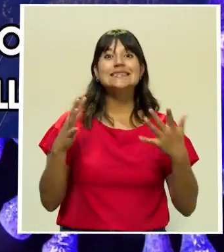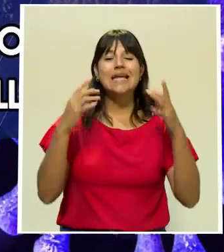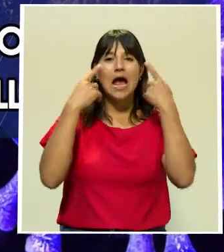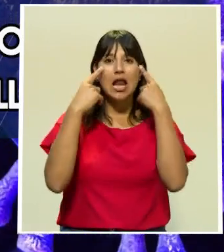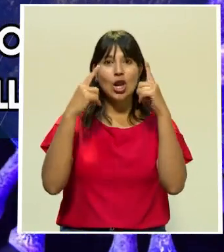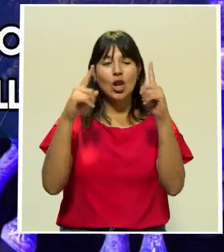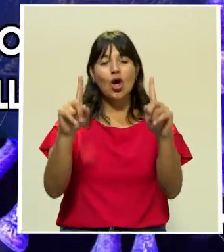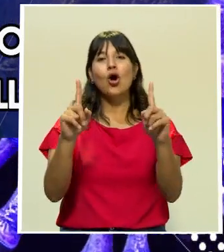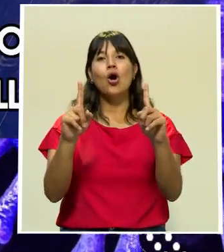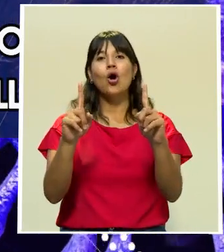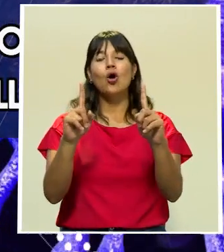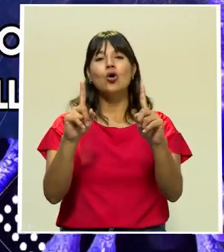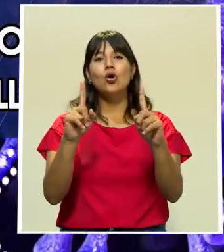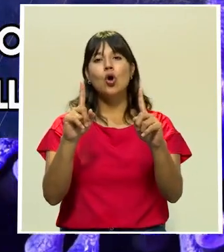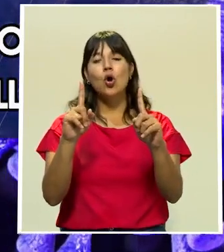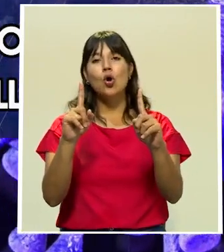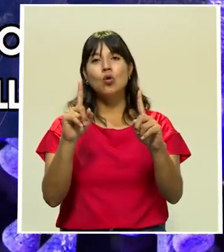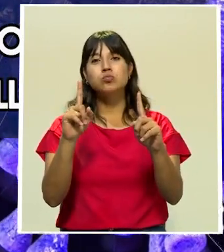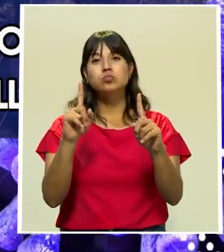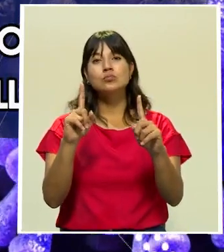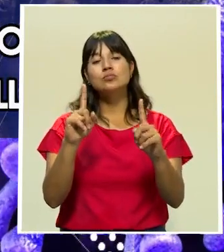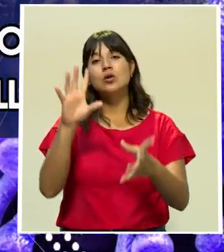confirmar en las últimas 24 horas